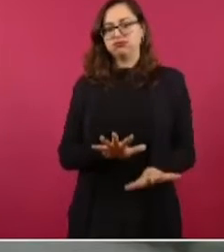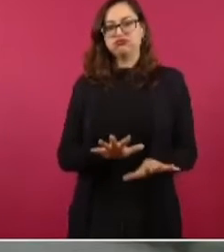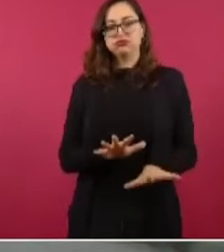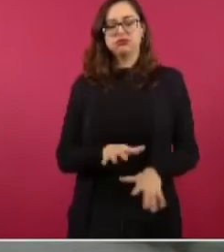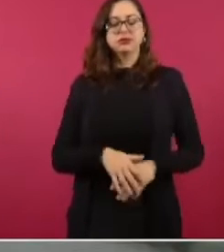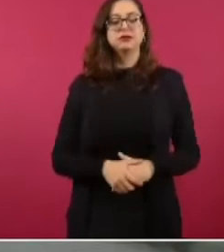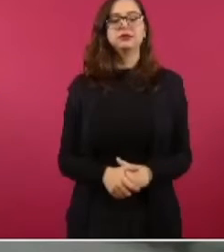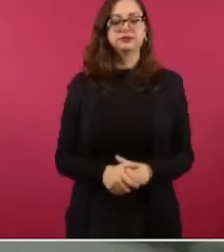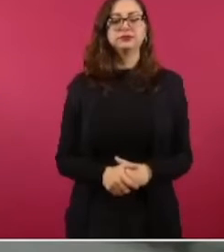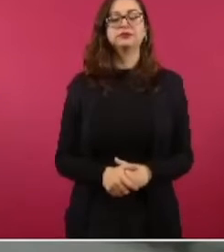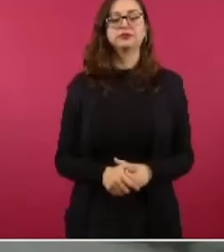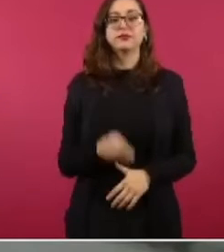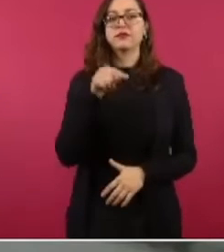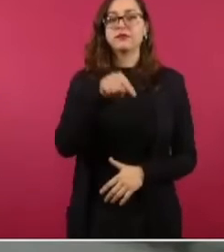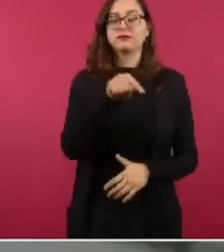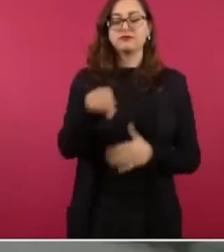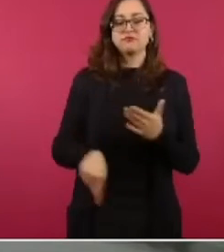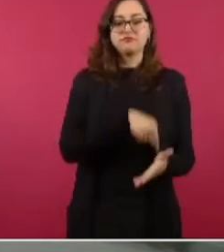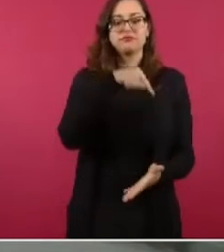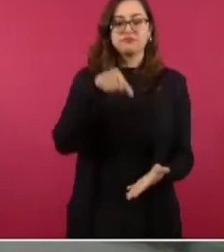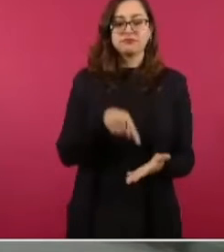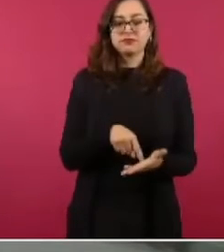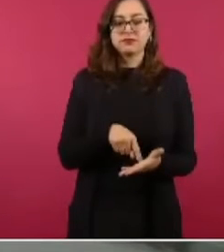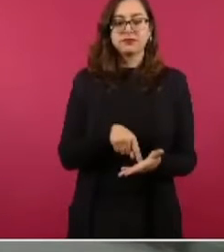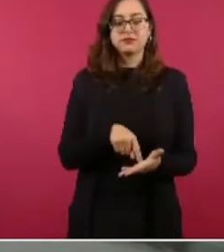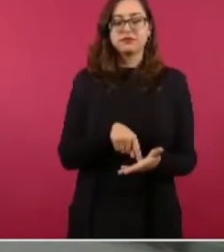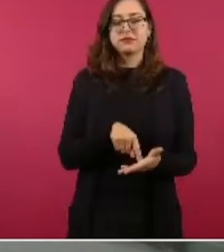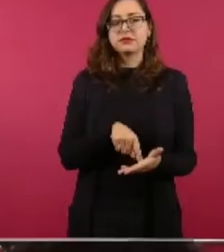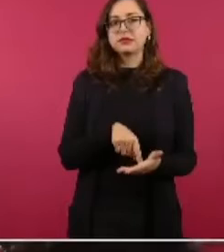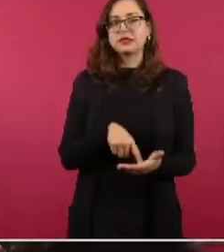lugar, un sitio, un parlamento